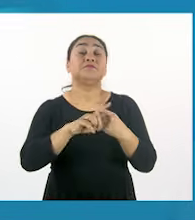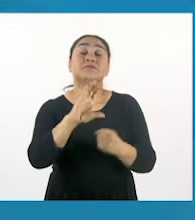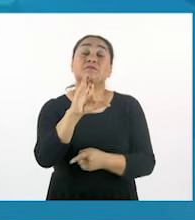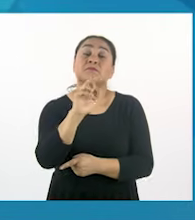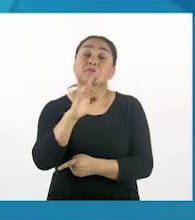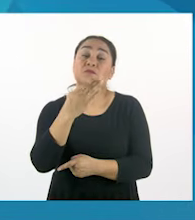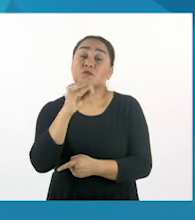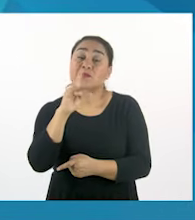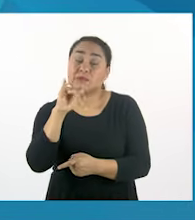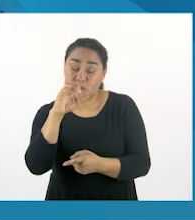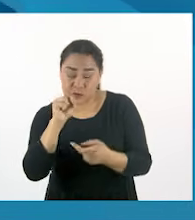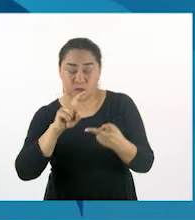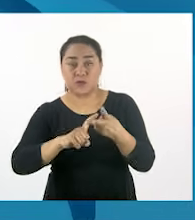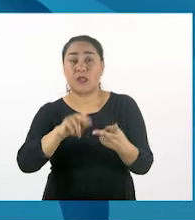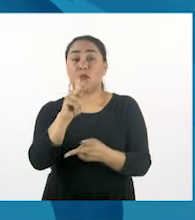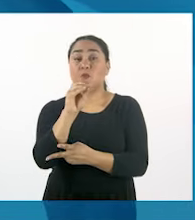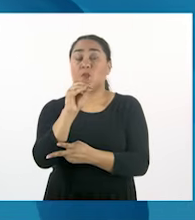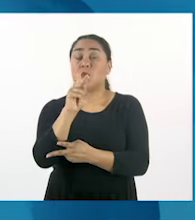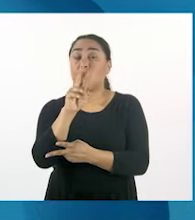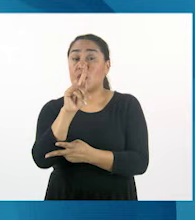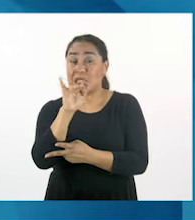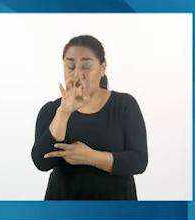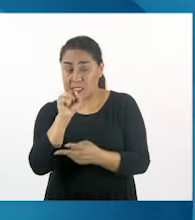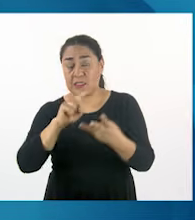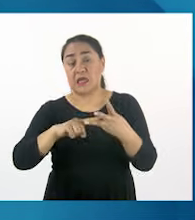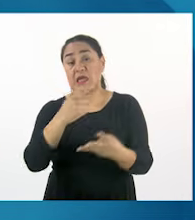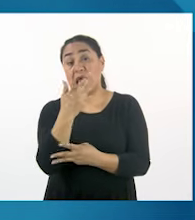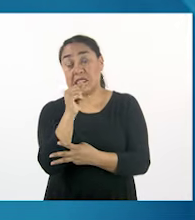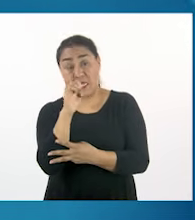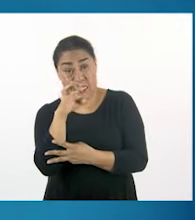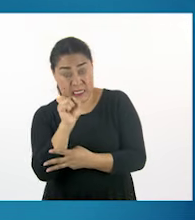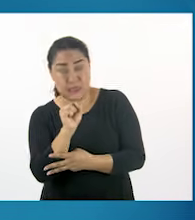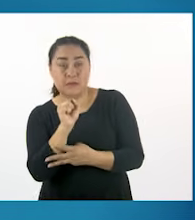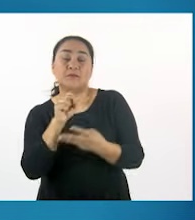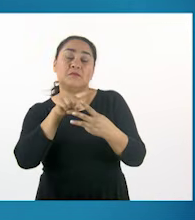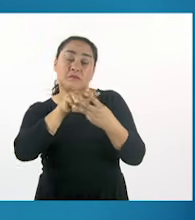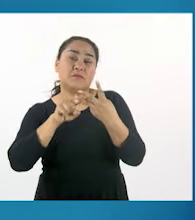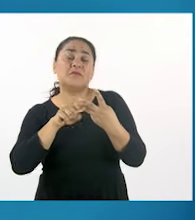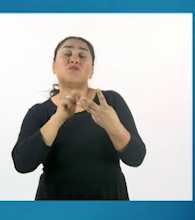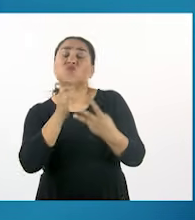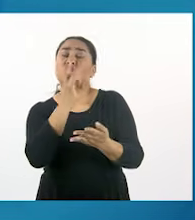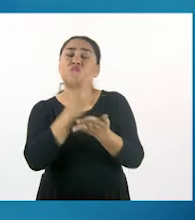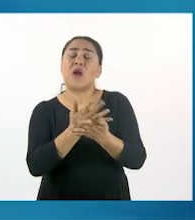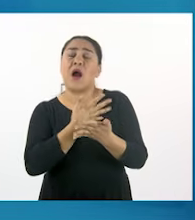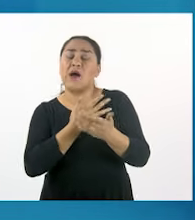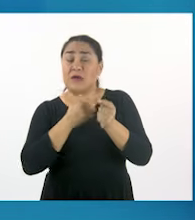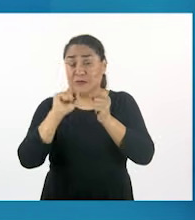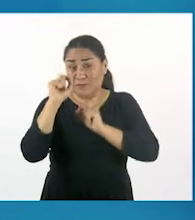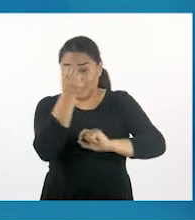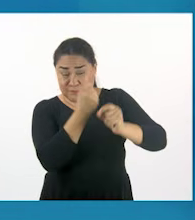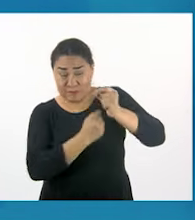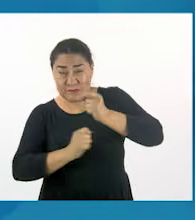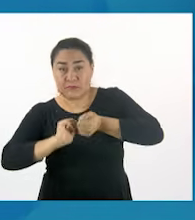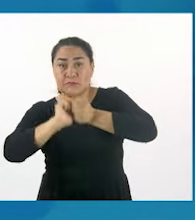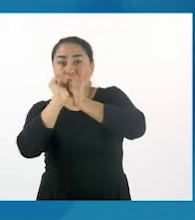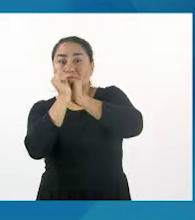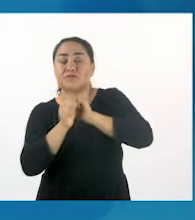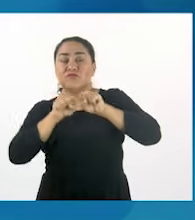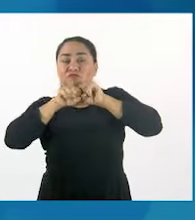proteínas y grasas son los únicos que al ser separadas sus moléculas liberan energía.